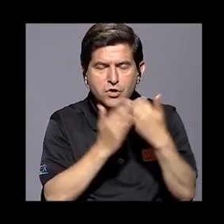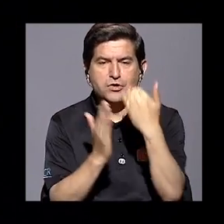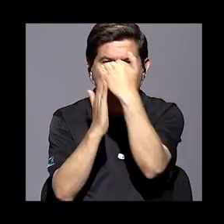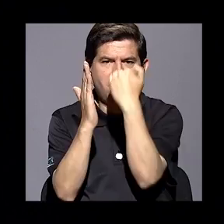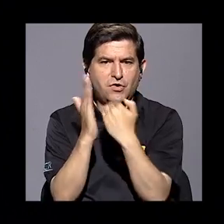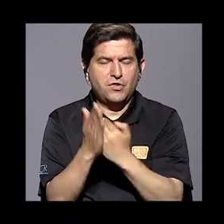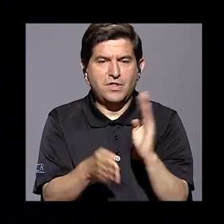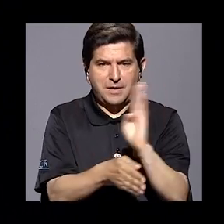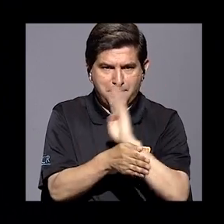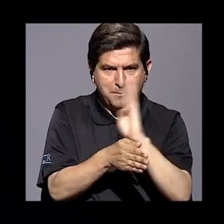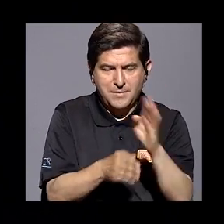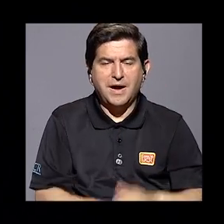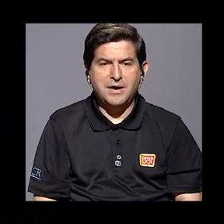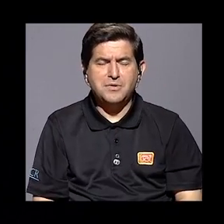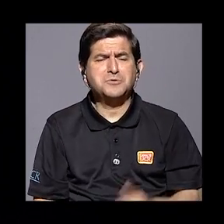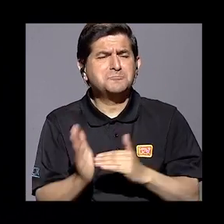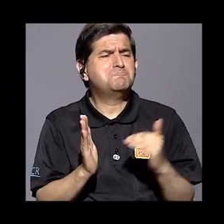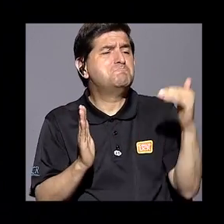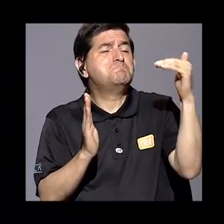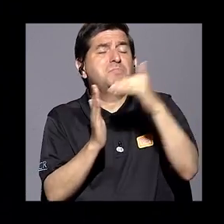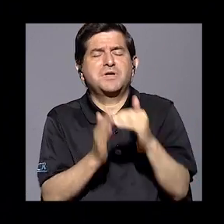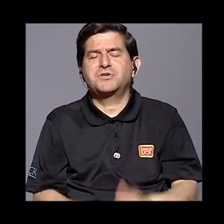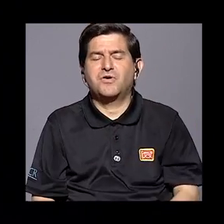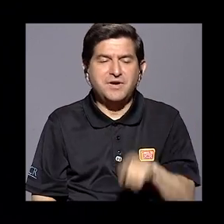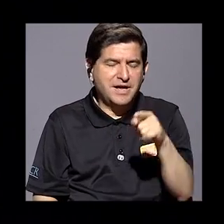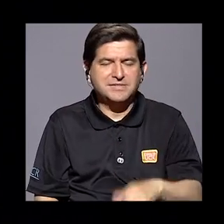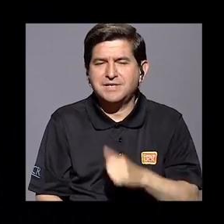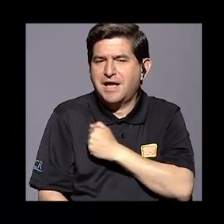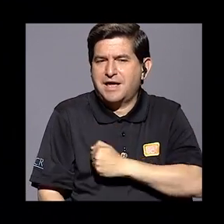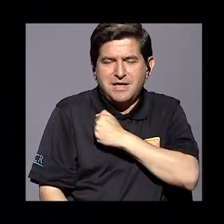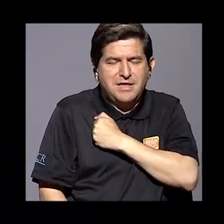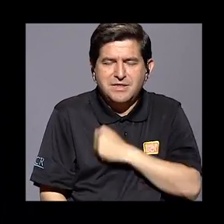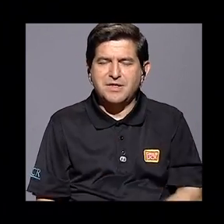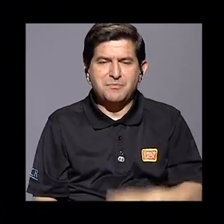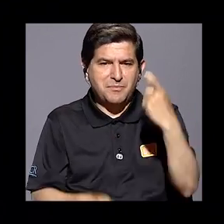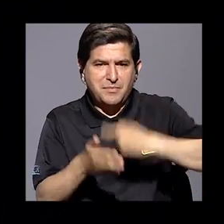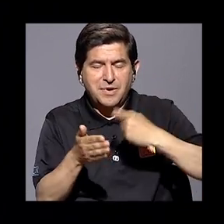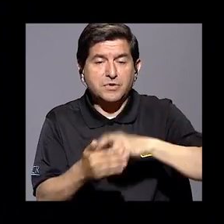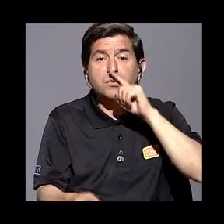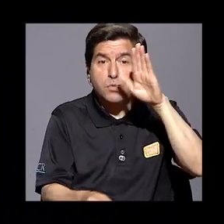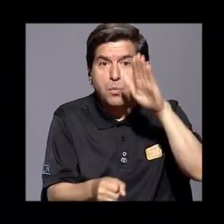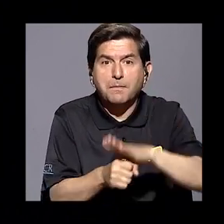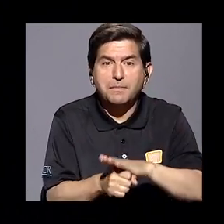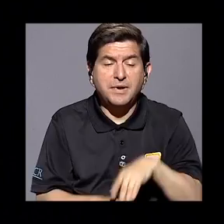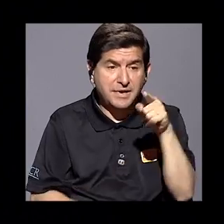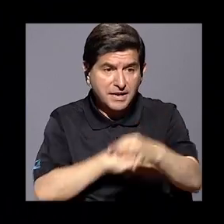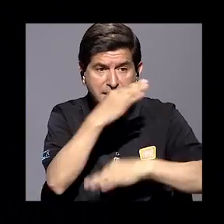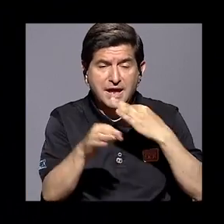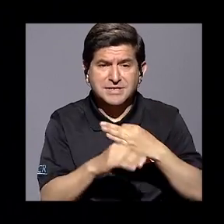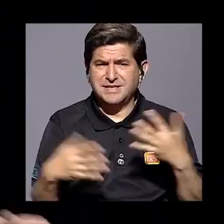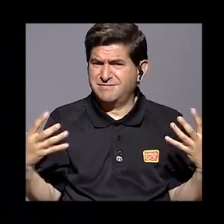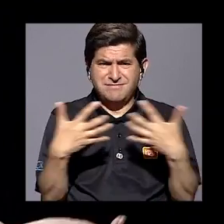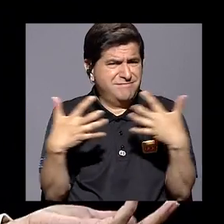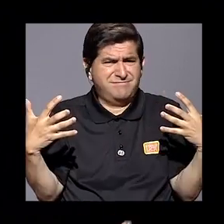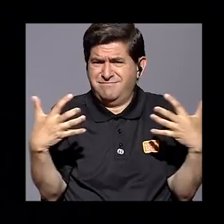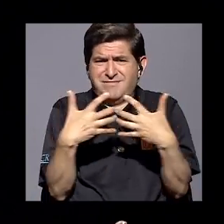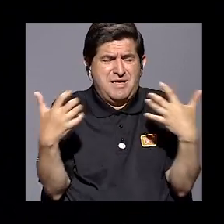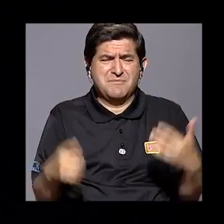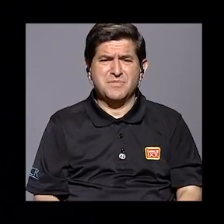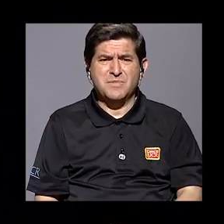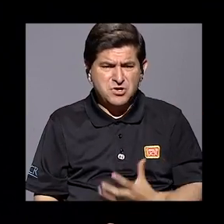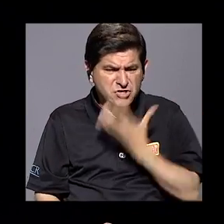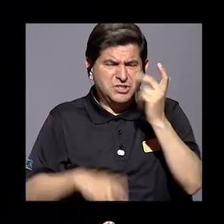de bancos a los que le dieron multimillonarias de amnistía cumplieron con su deber fiscal ese tipo de incoherencias obviamente